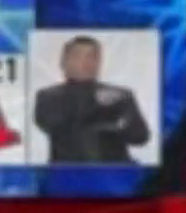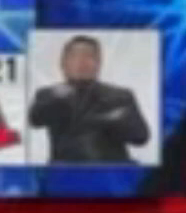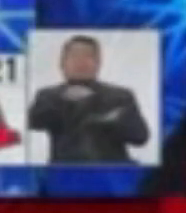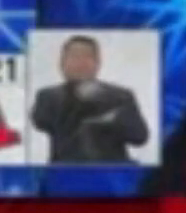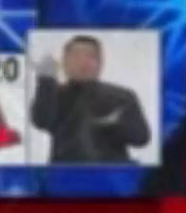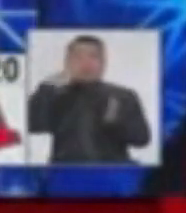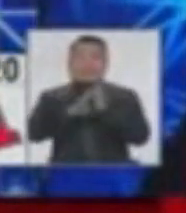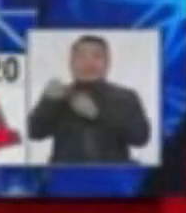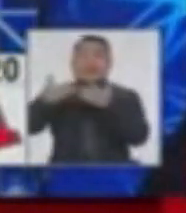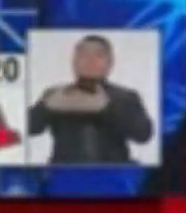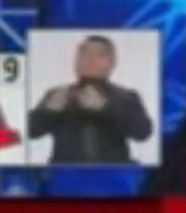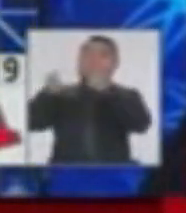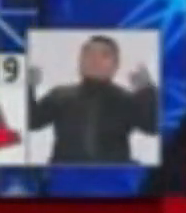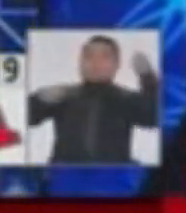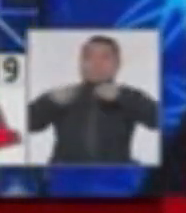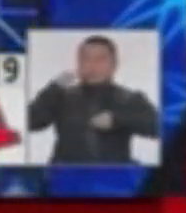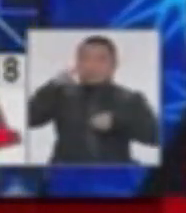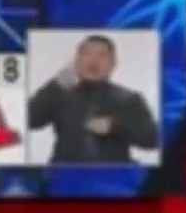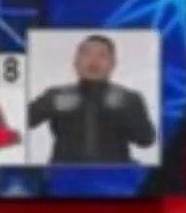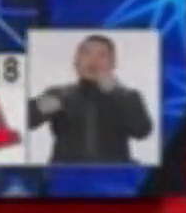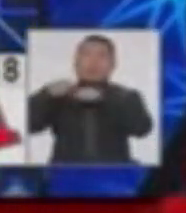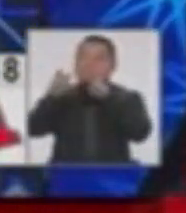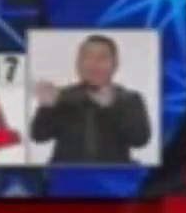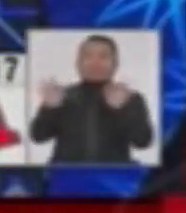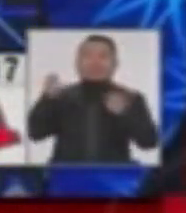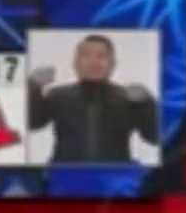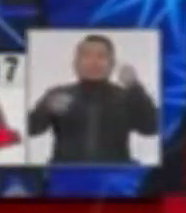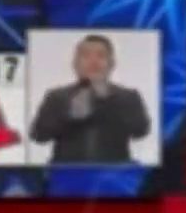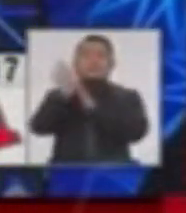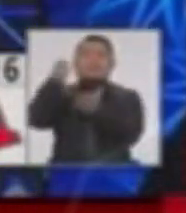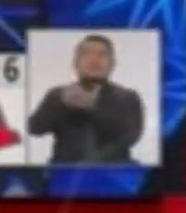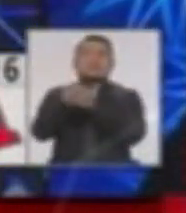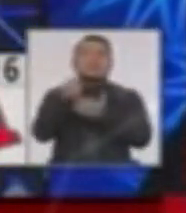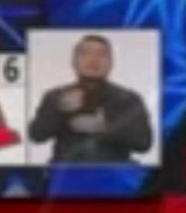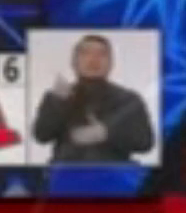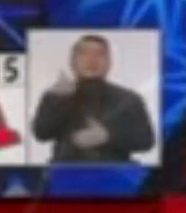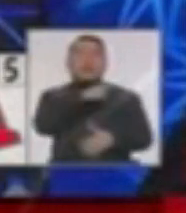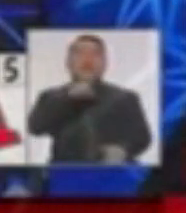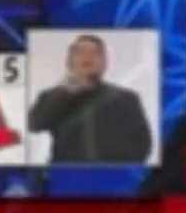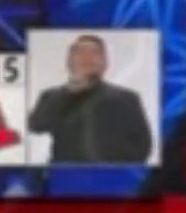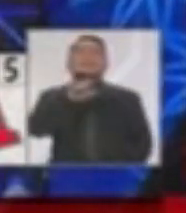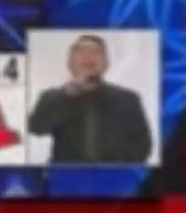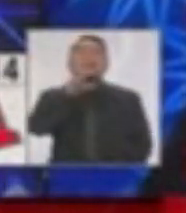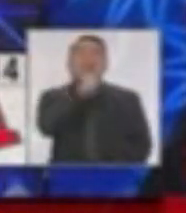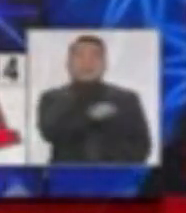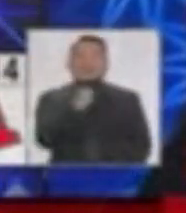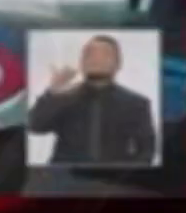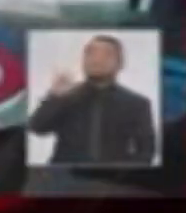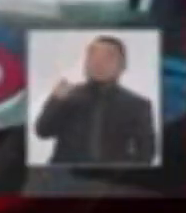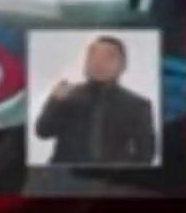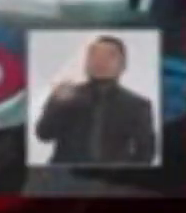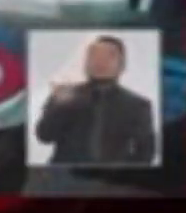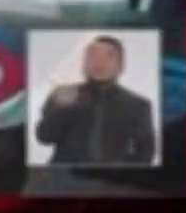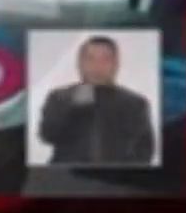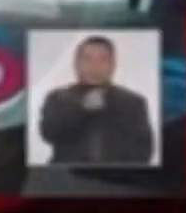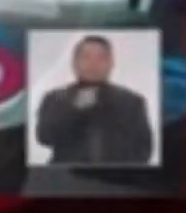empresas. ¿Y cobarde? Pero sí, se le ha invitado al debate y no quiere ir, porque obviamente tiene rabo de paja, porque sabe